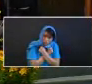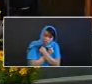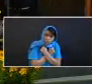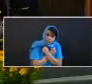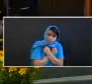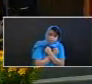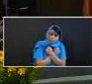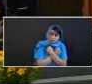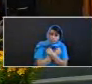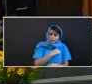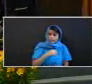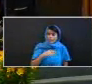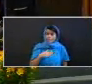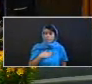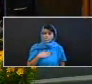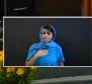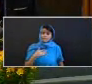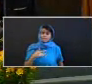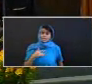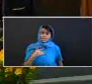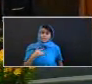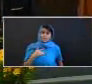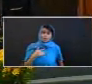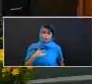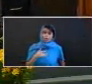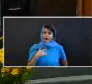amor. Me siento